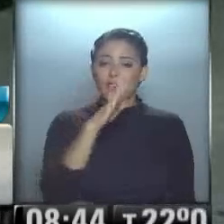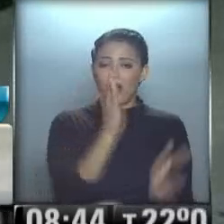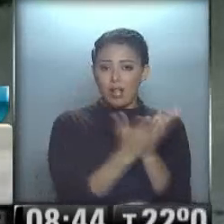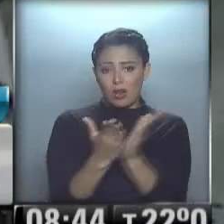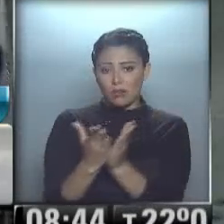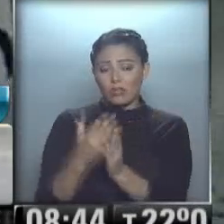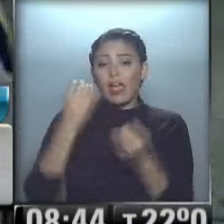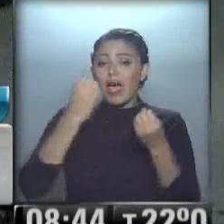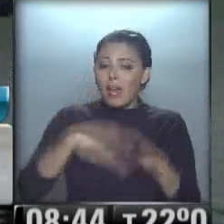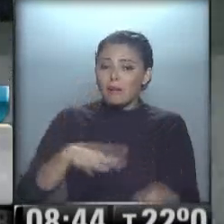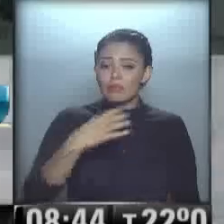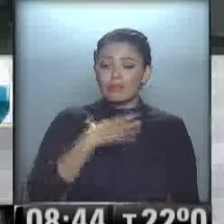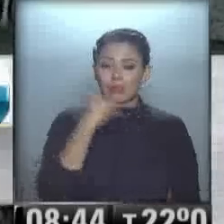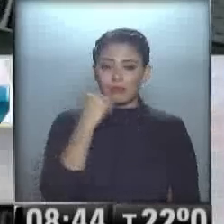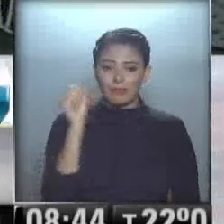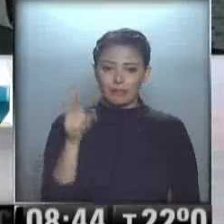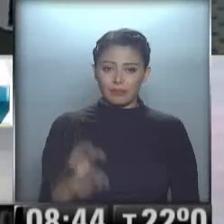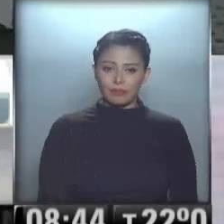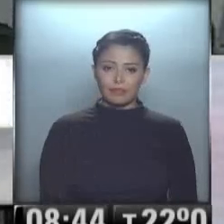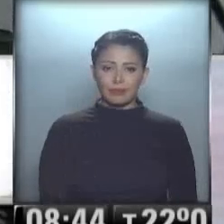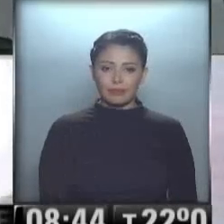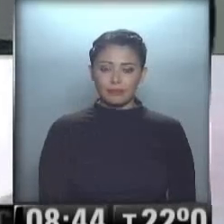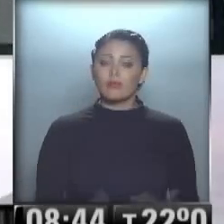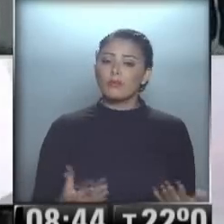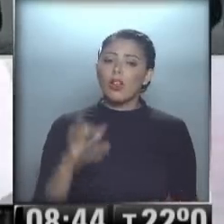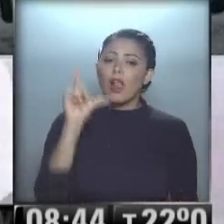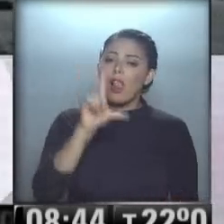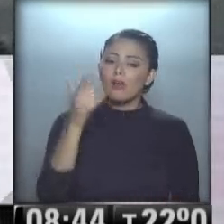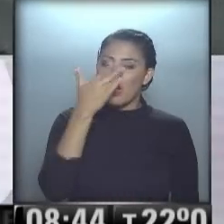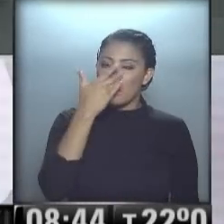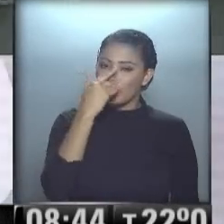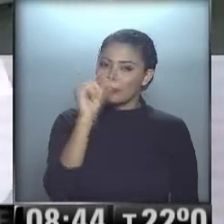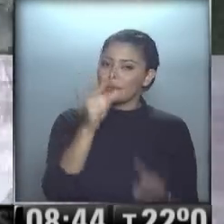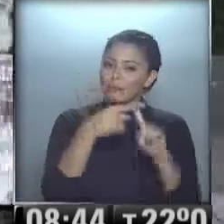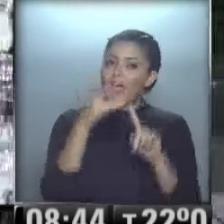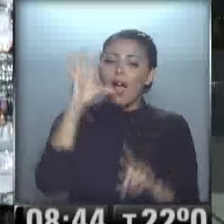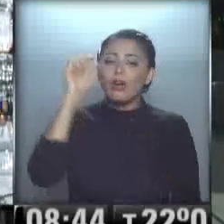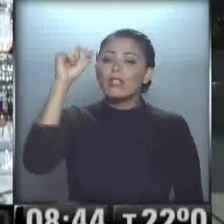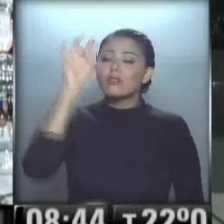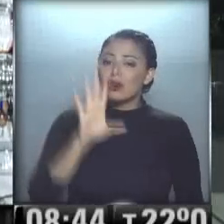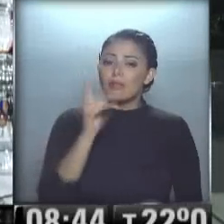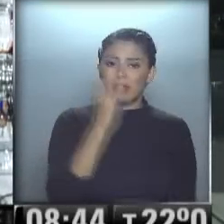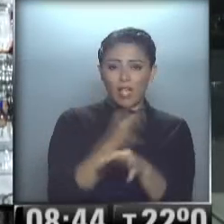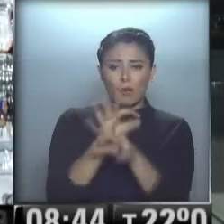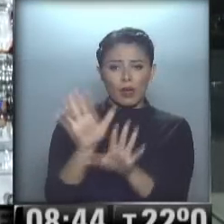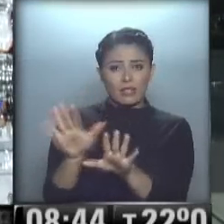todo el ciclo inicial de sus hijos bueno Laura volvemos en minutos recordemos que no es la única escuela en esta